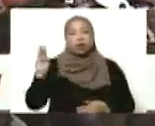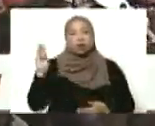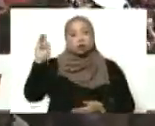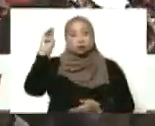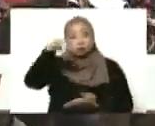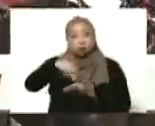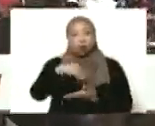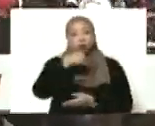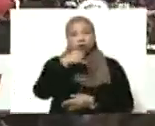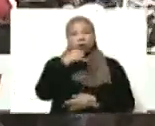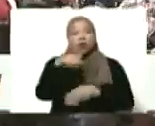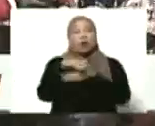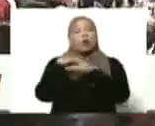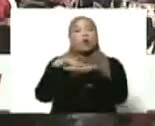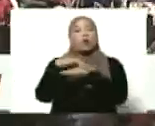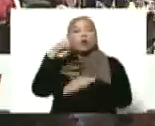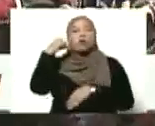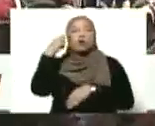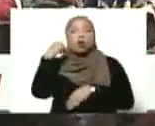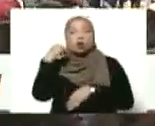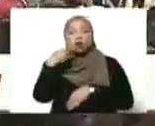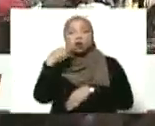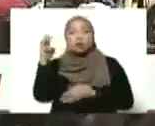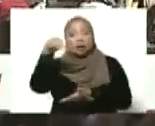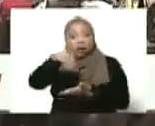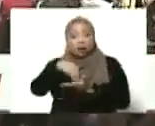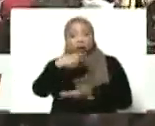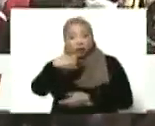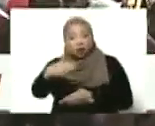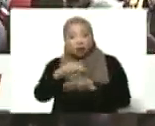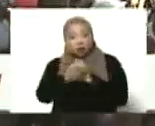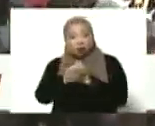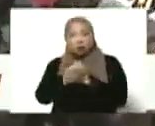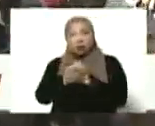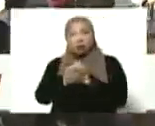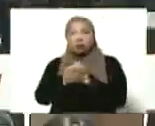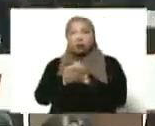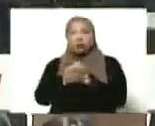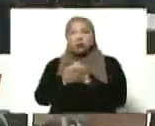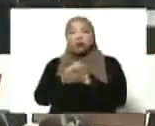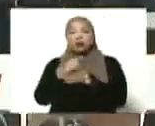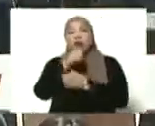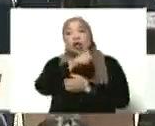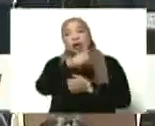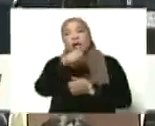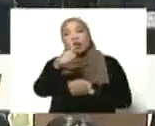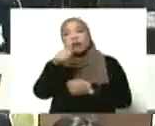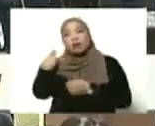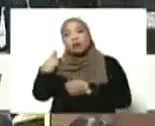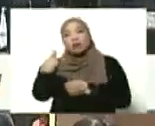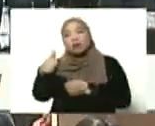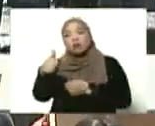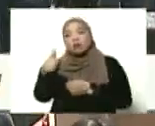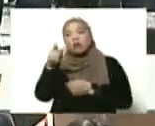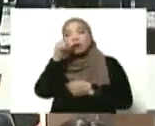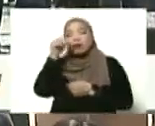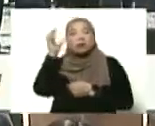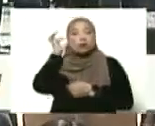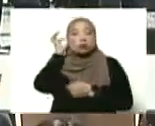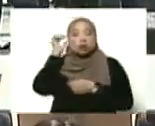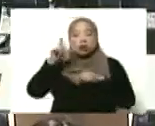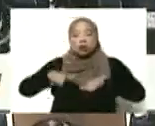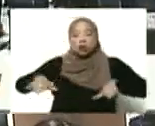El gobernador Héctor Rodríguez propuso algo, compañero Julio, que cada uno de ustedes, compañera, compañera, porque esta historia